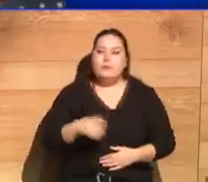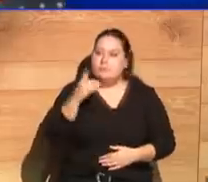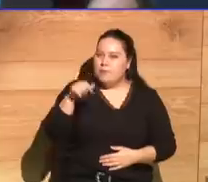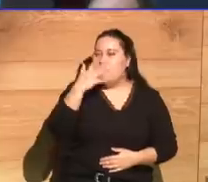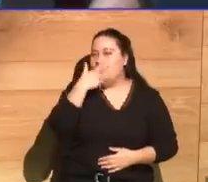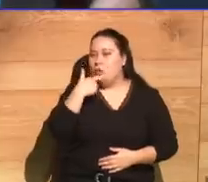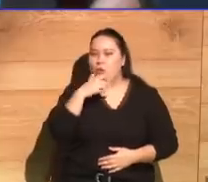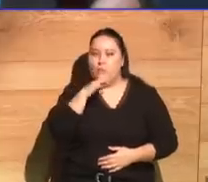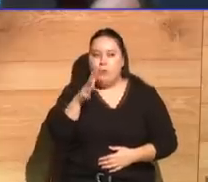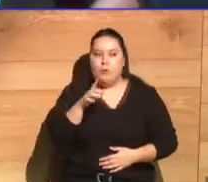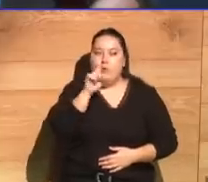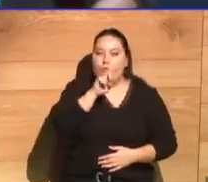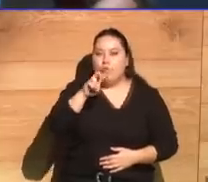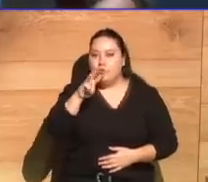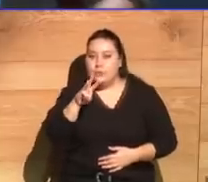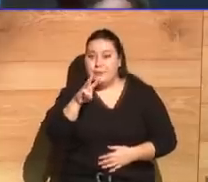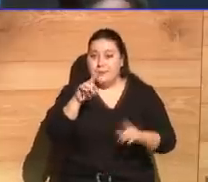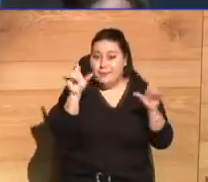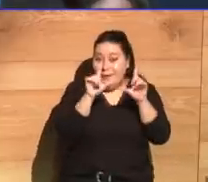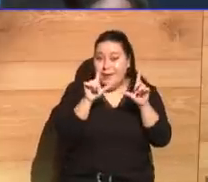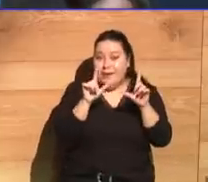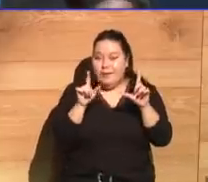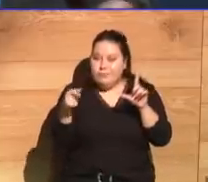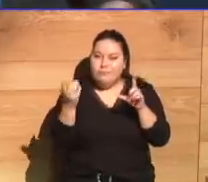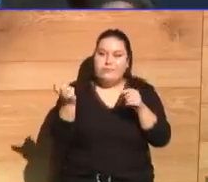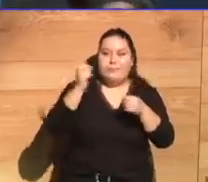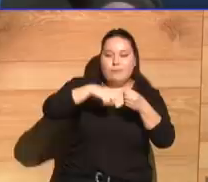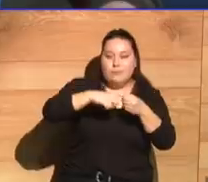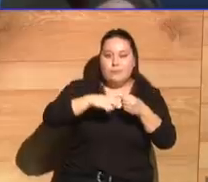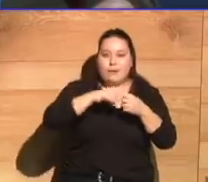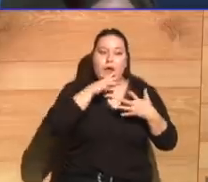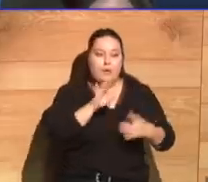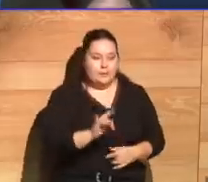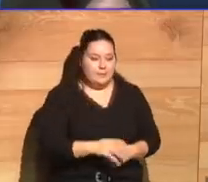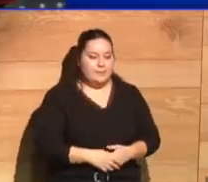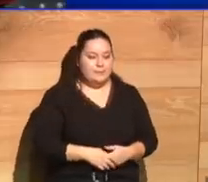todo por tu intervención en el 1-2-3, ¿no, Rodrigo? Ahora sí.